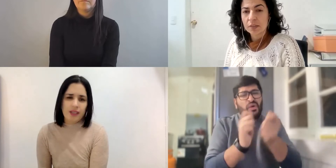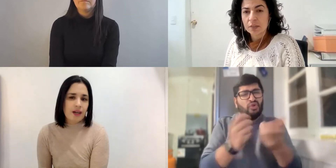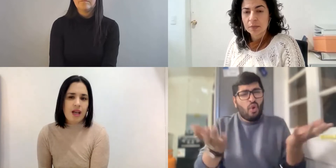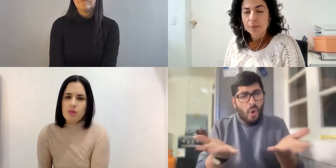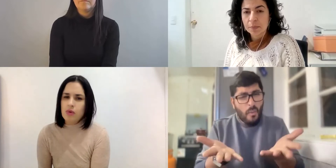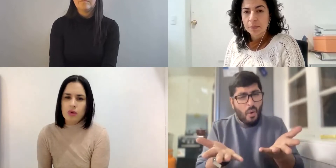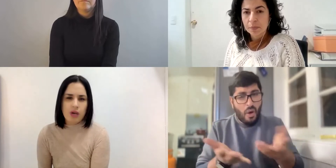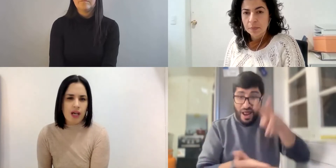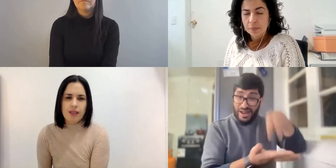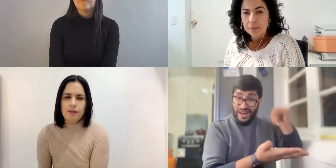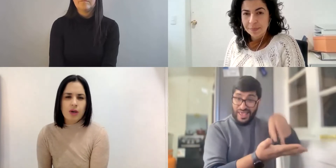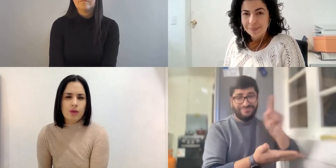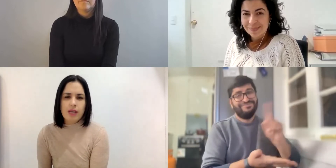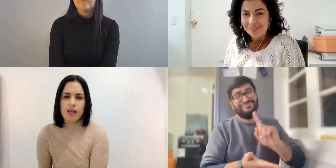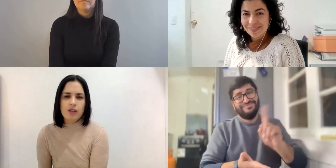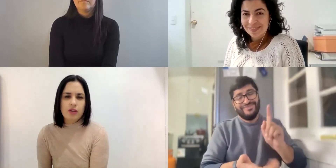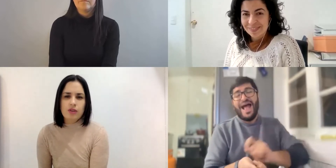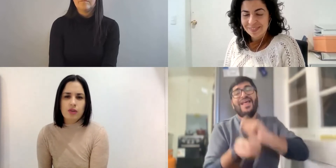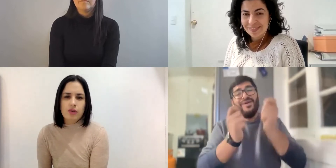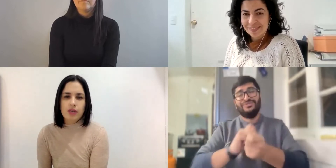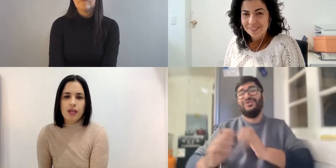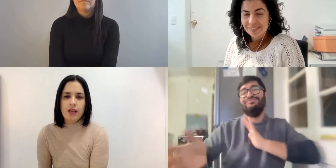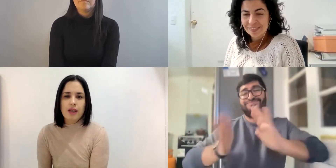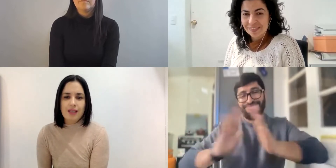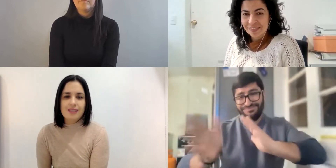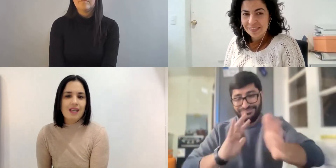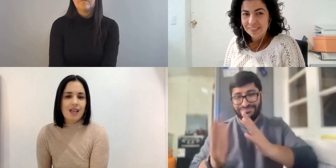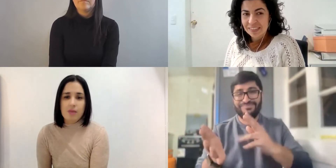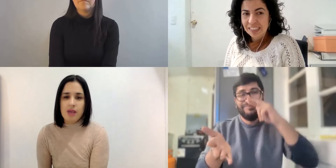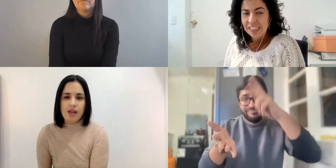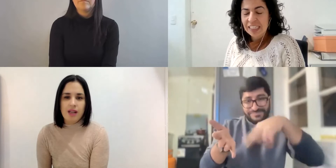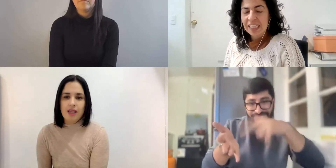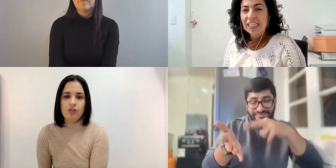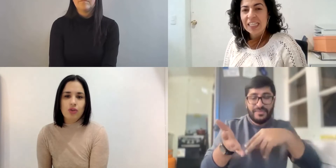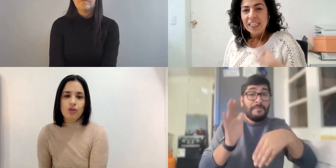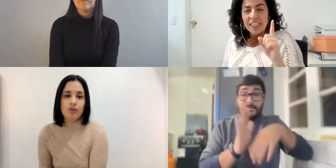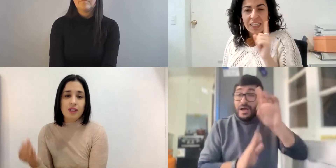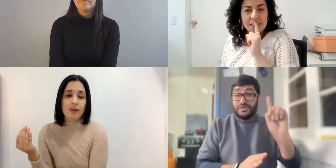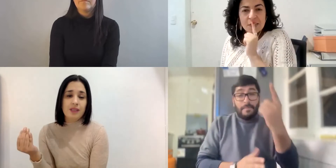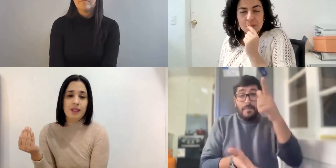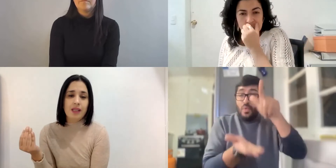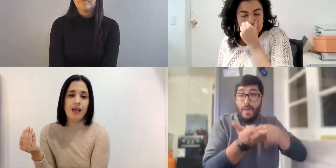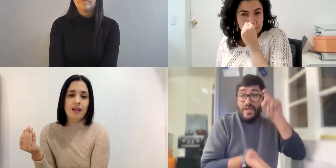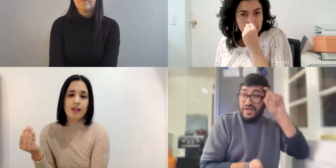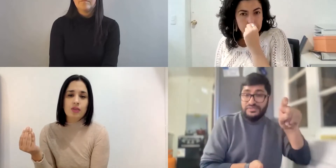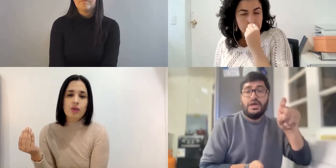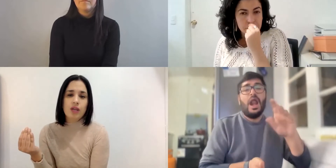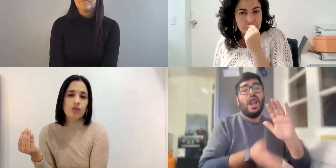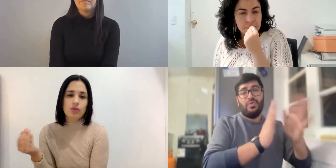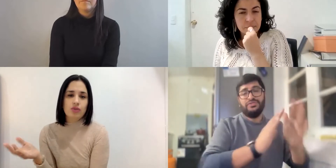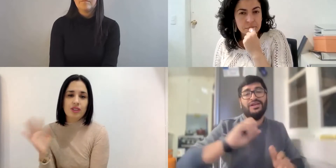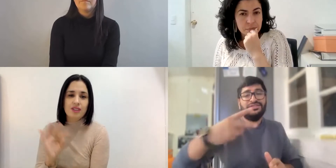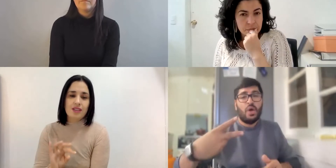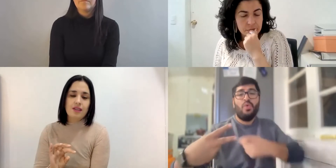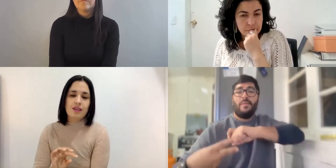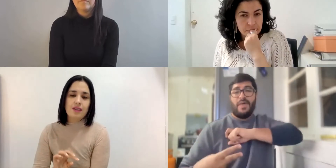en cualquier ramo hay vocabulario, historia, se le cambia, todo se le pasa material de lectura, no,